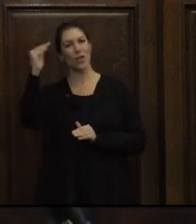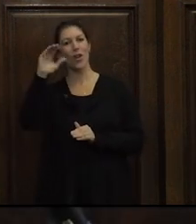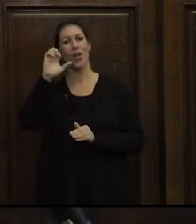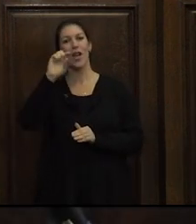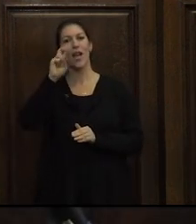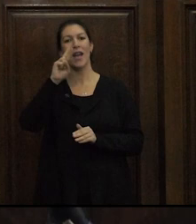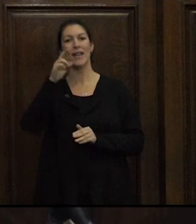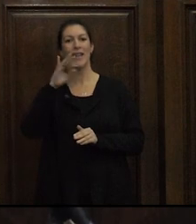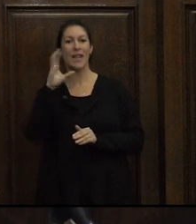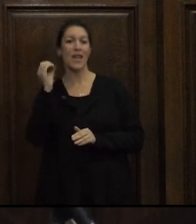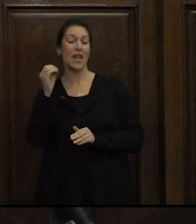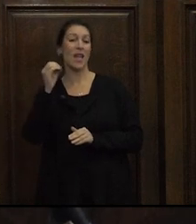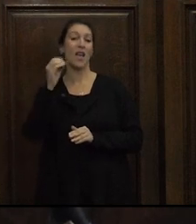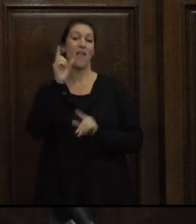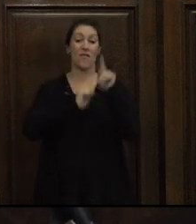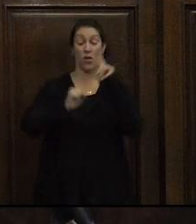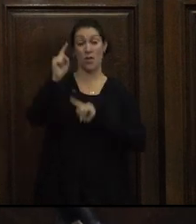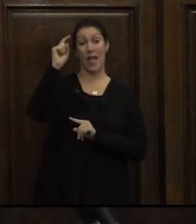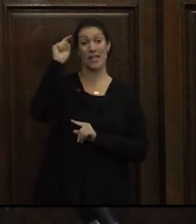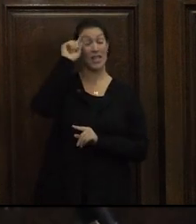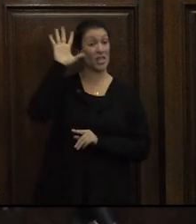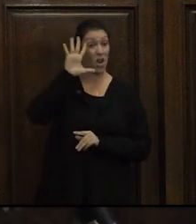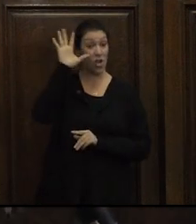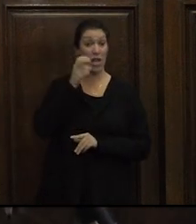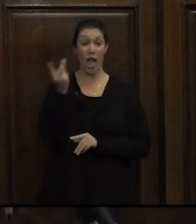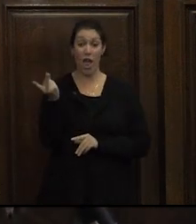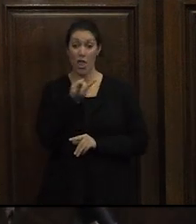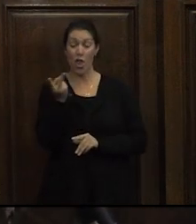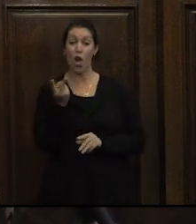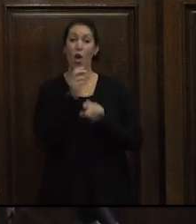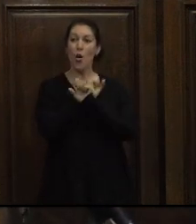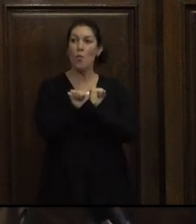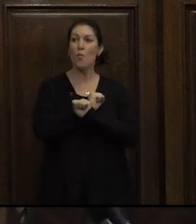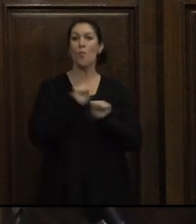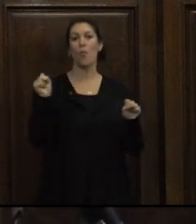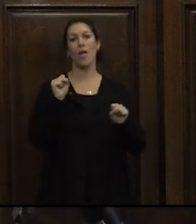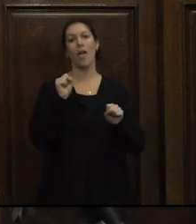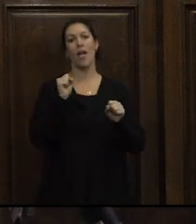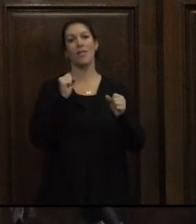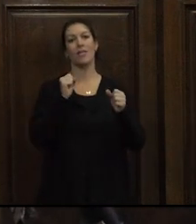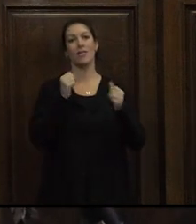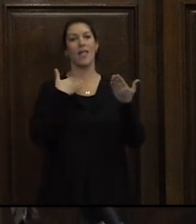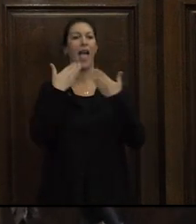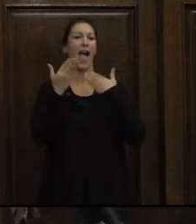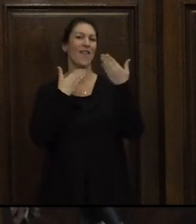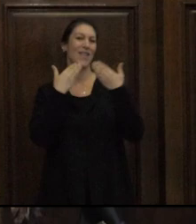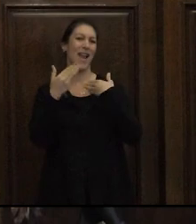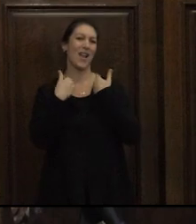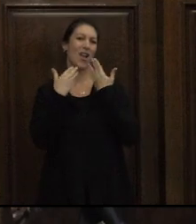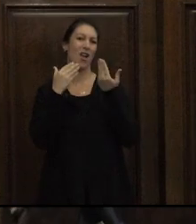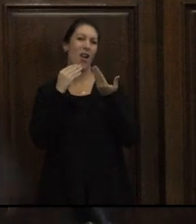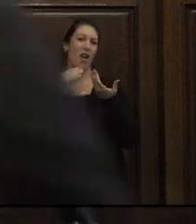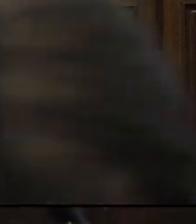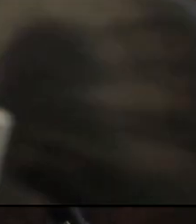Enrico Irrazábal, decano de la Facultad de Psicología, a que puedan hacer uso de unas palabras finales.